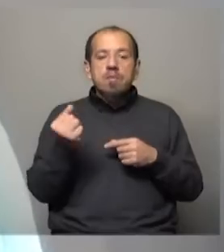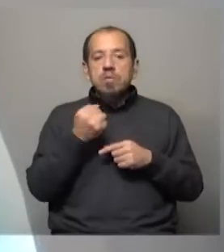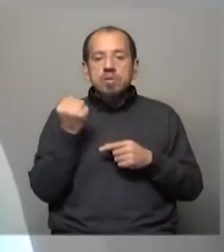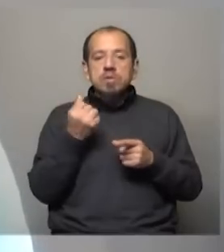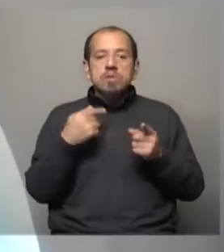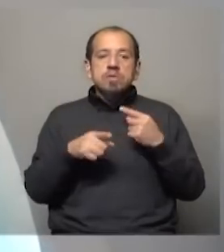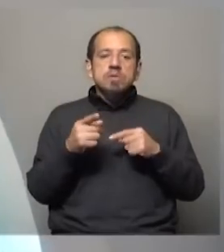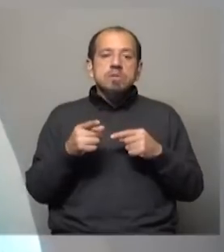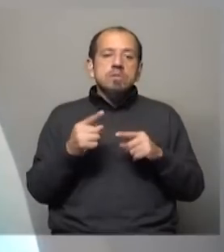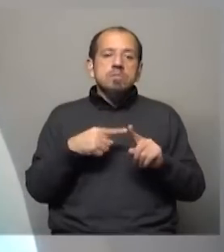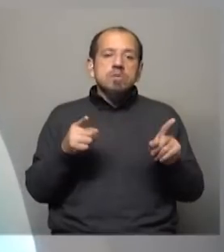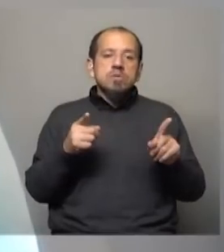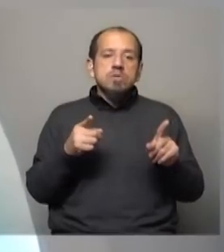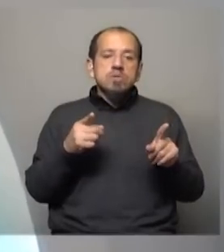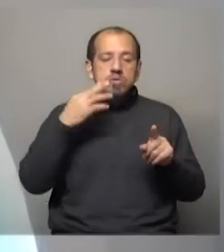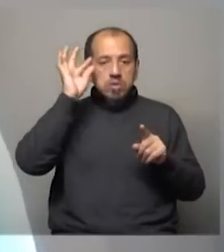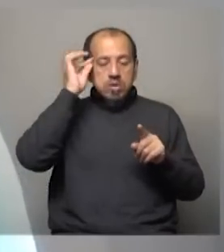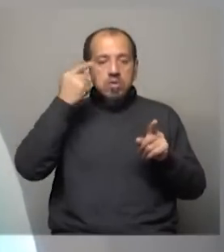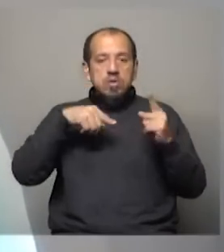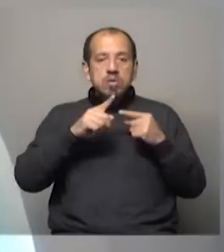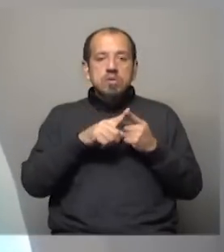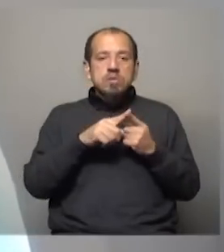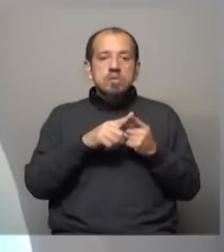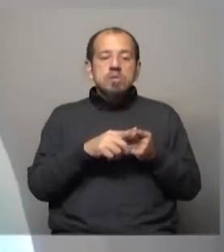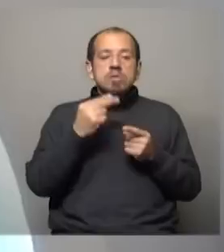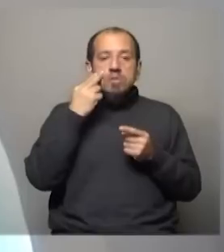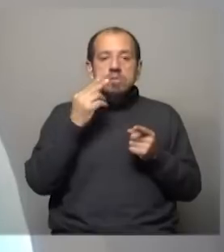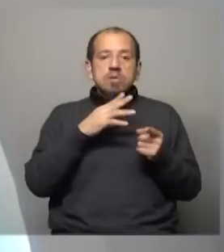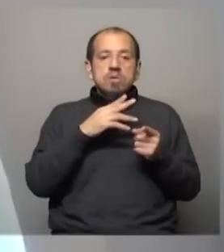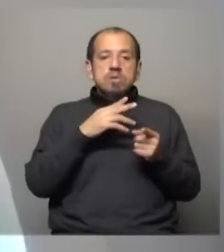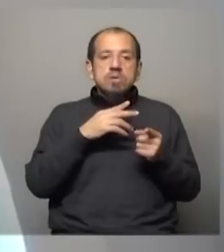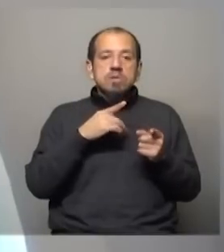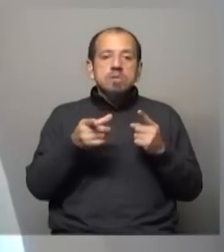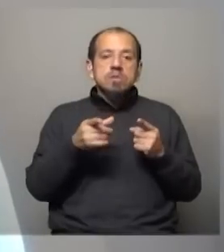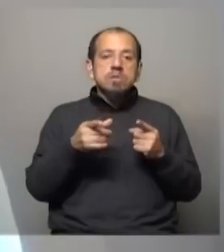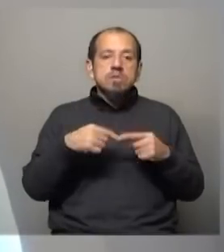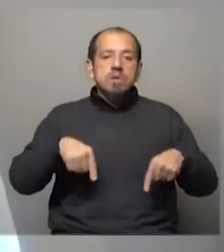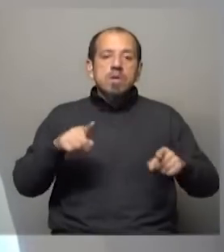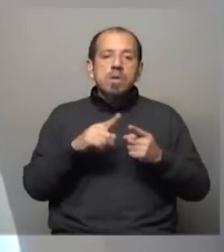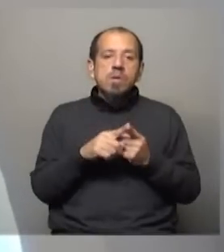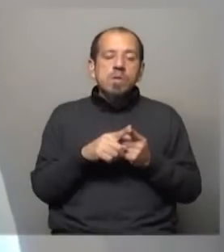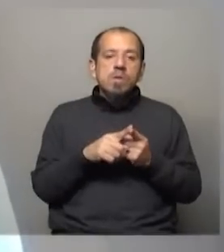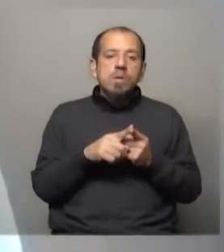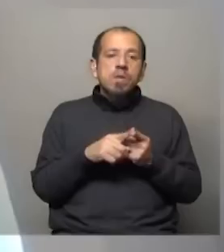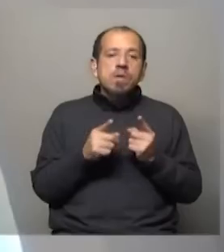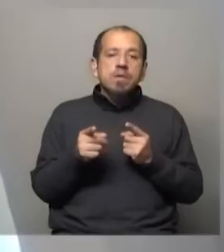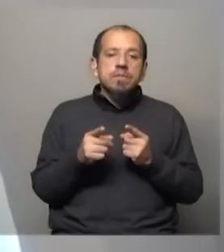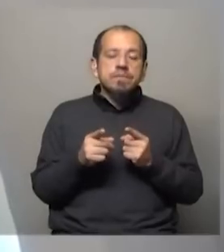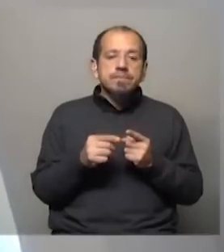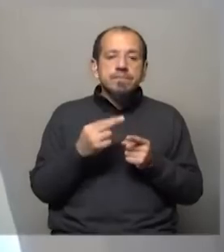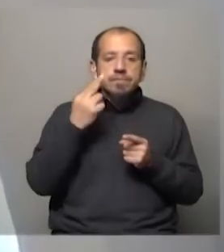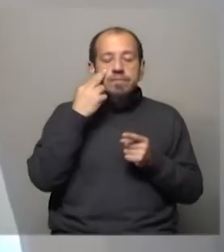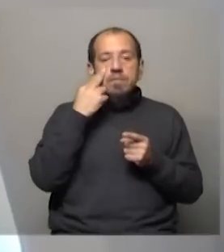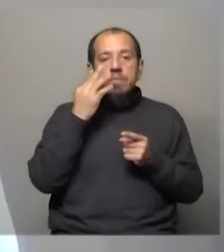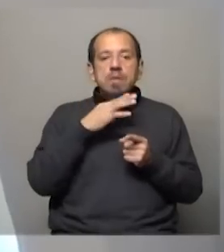pero no creo que esté así la clave de la comprensión del problema hay una una en la óptica en la mirada latinoamericana sobre el problema